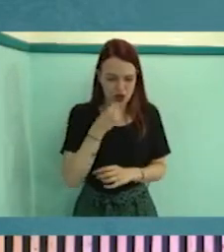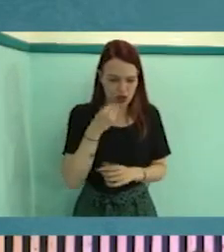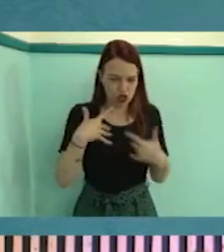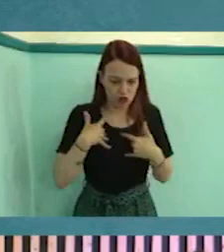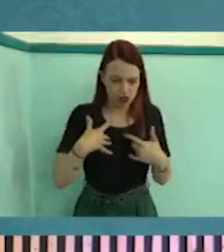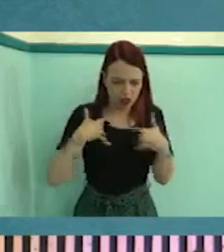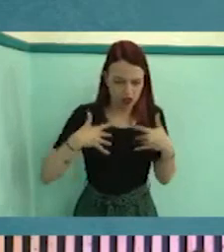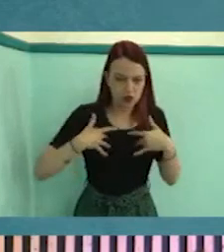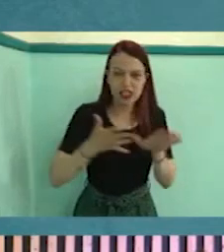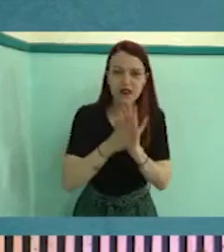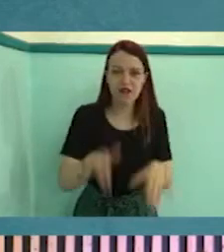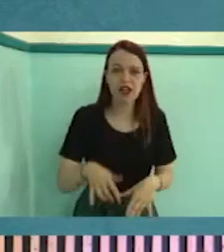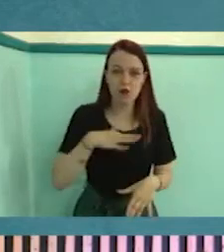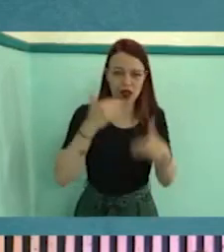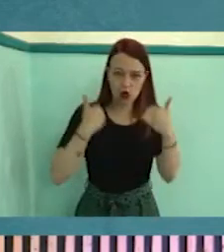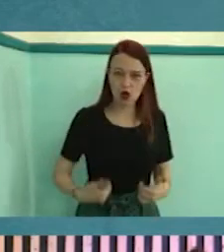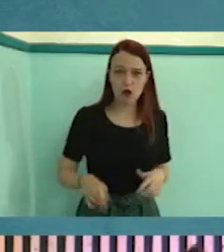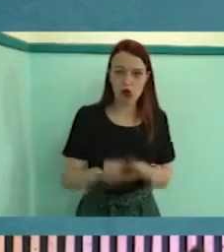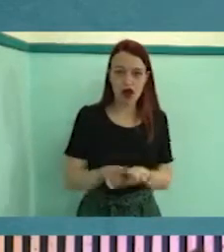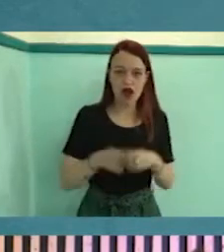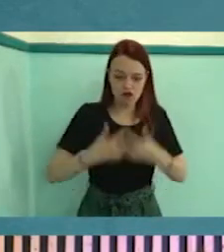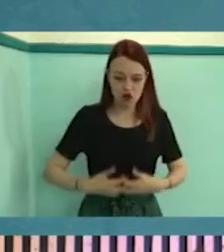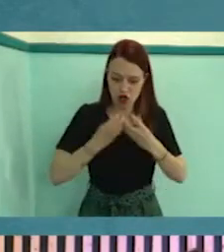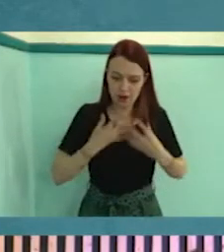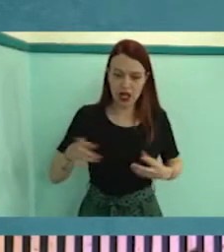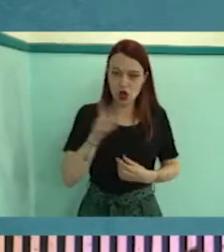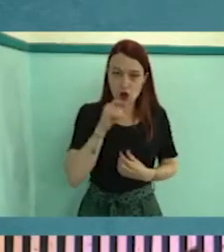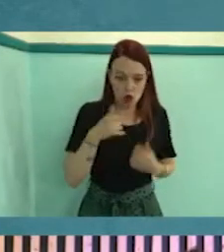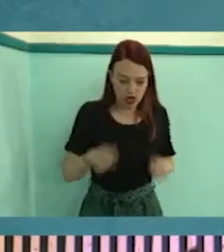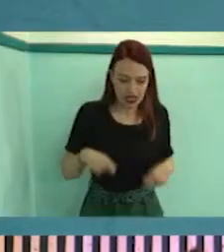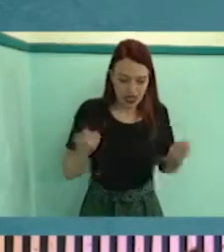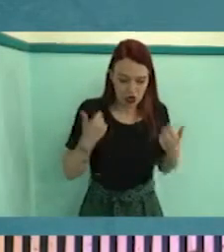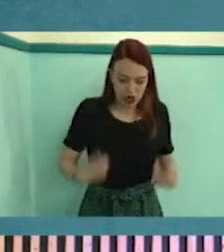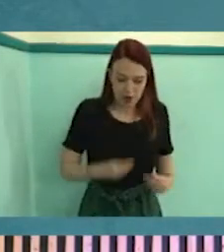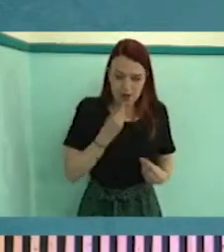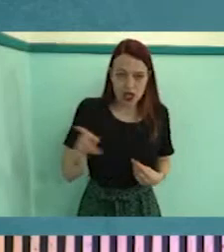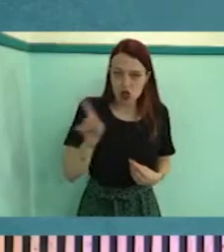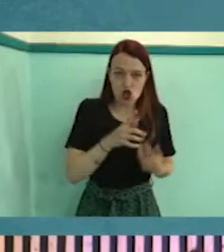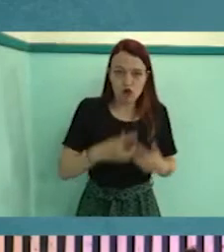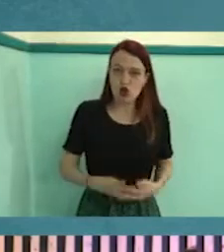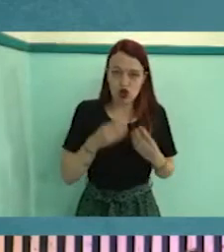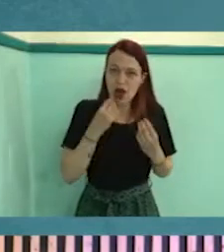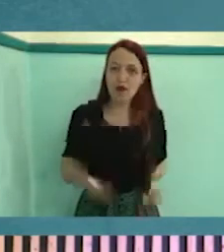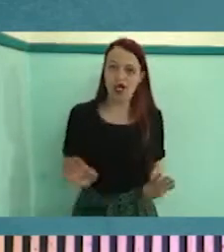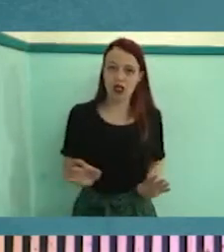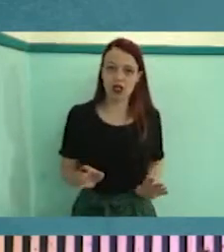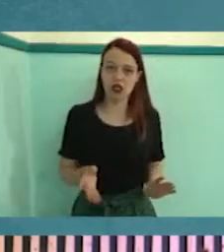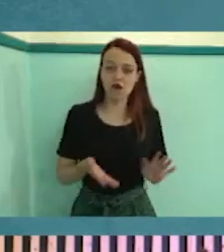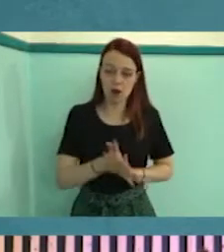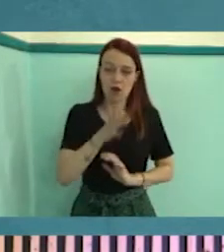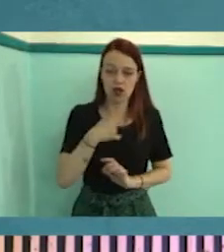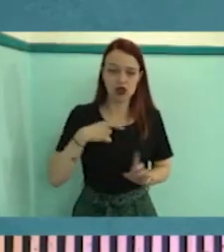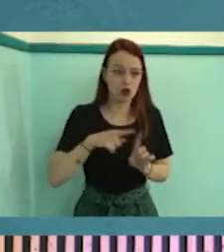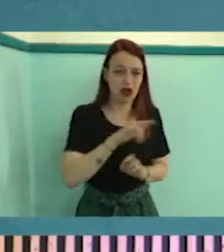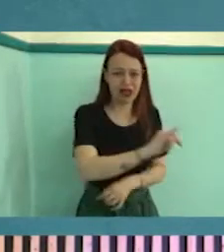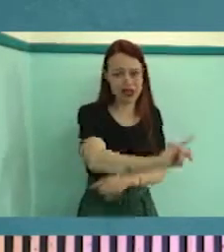puede llevarnos a que realmente nuestro cuerpo no puede funcionar a nivel orgánico y a nivel del del organismo no puede funcionar vale por eso Tenemos tantos